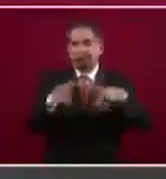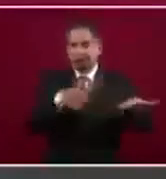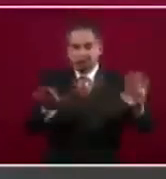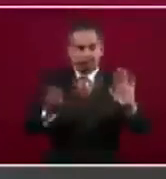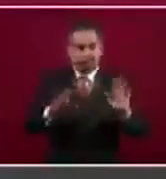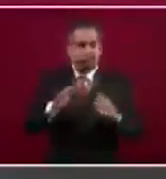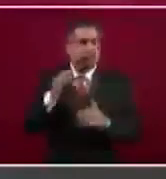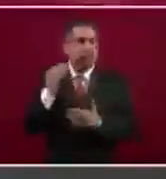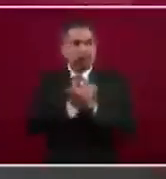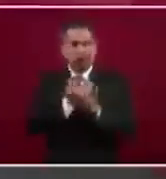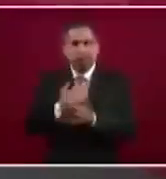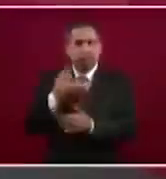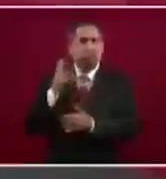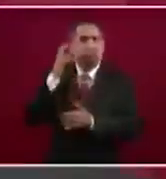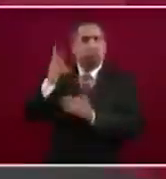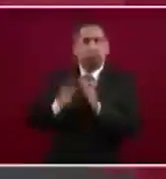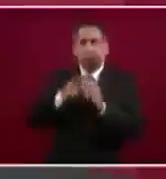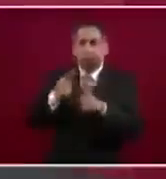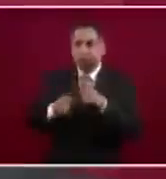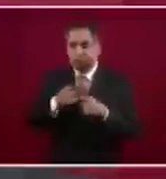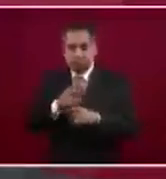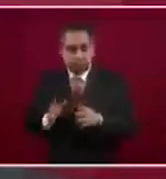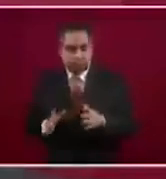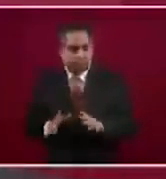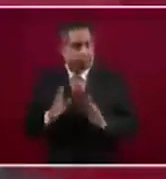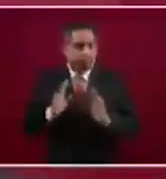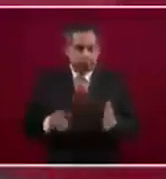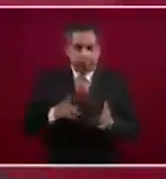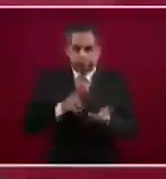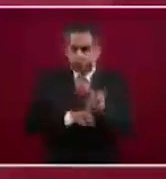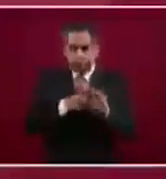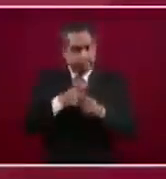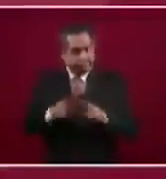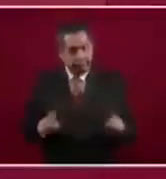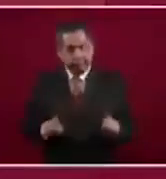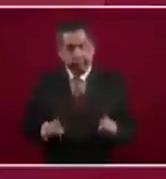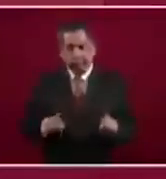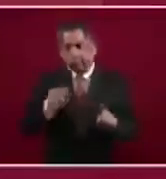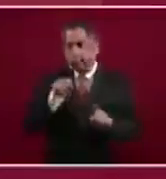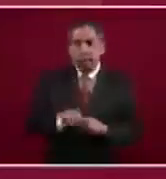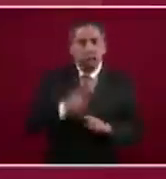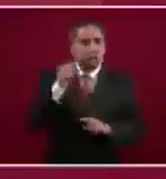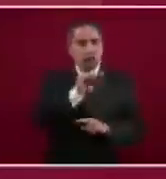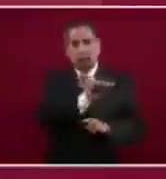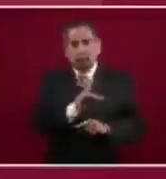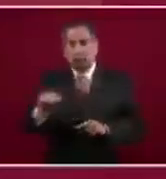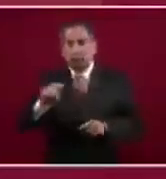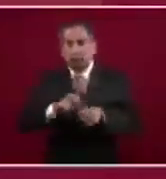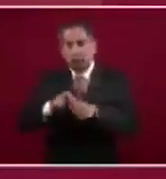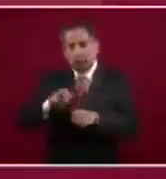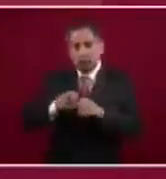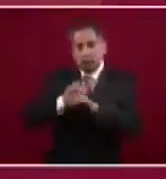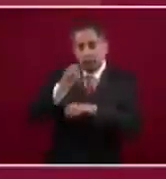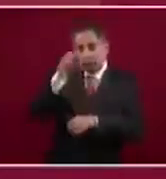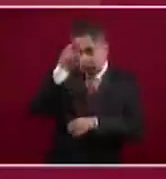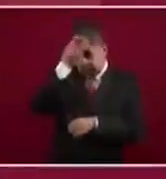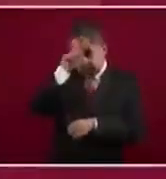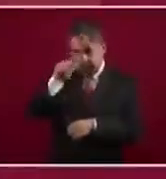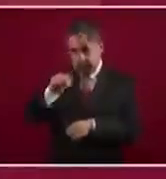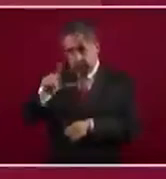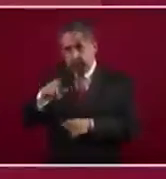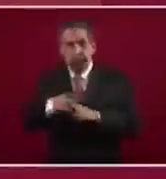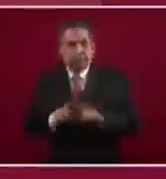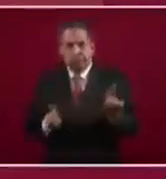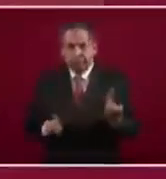que esperemos que ahora no solamente el cierre, sino que entra en funcionamiento otro penal en el estado de Nuevo León, pueda